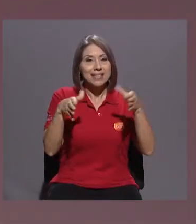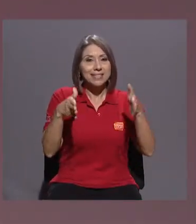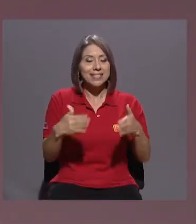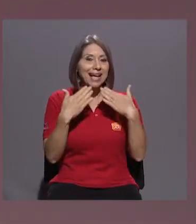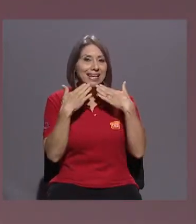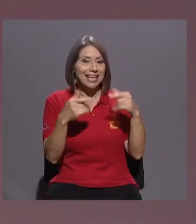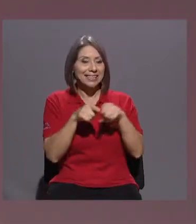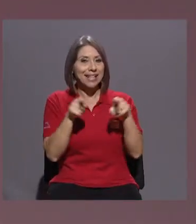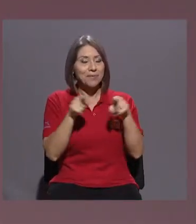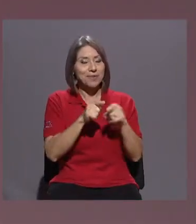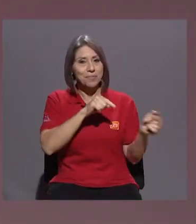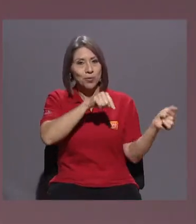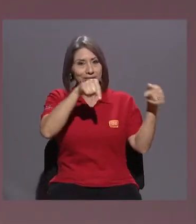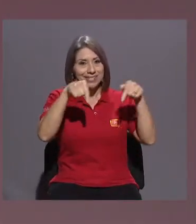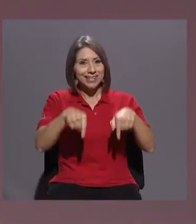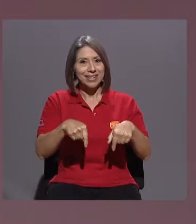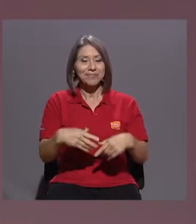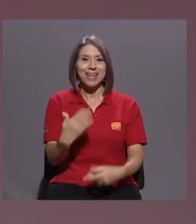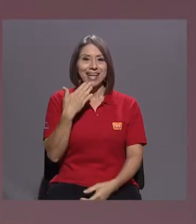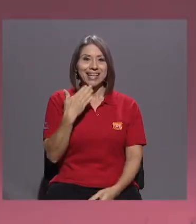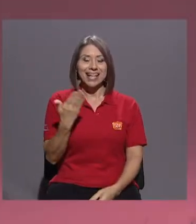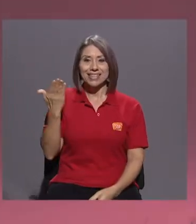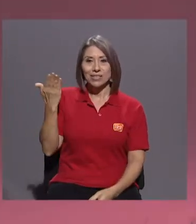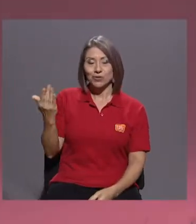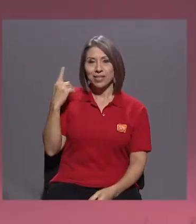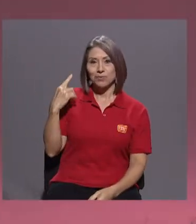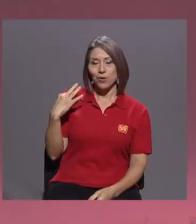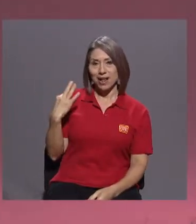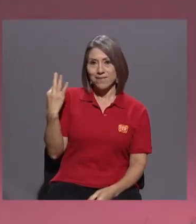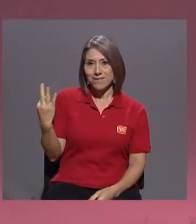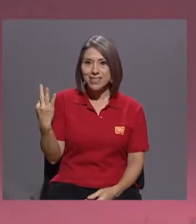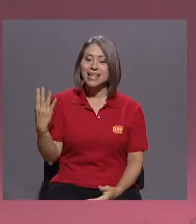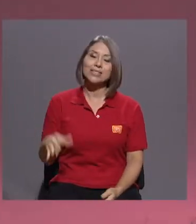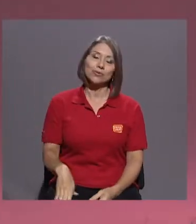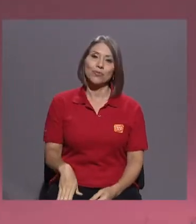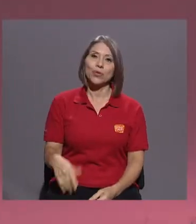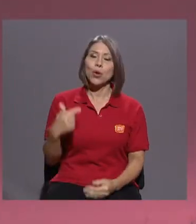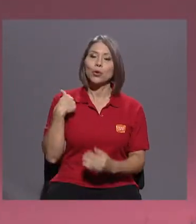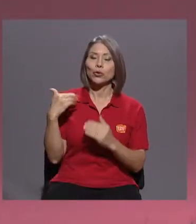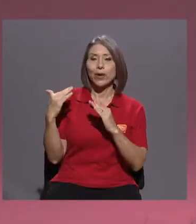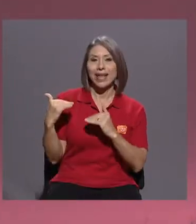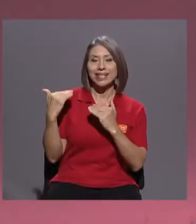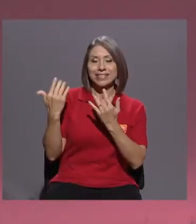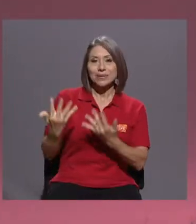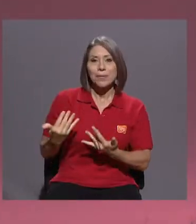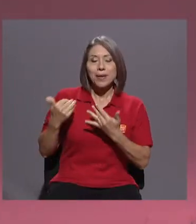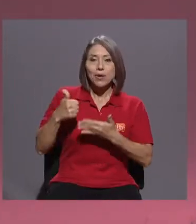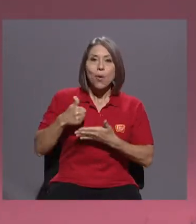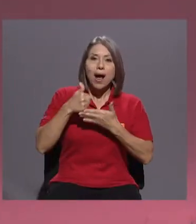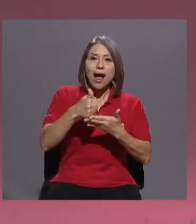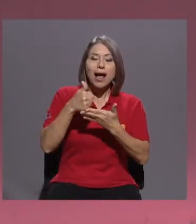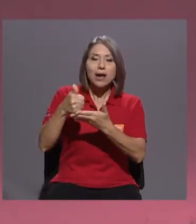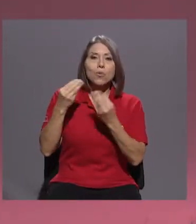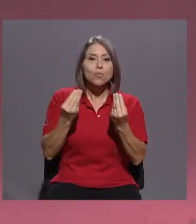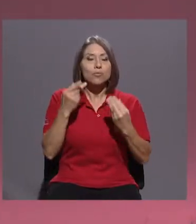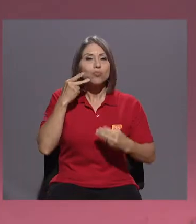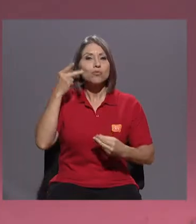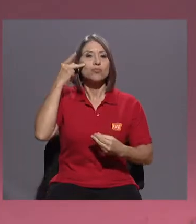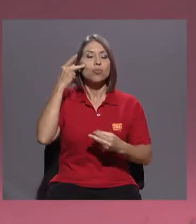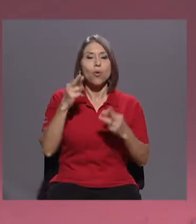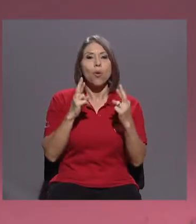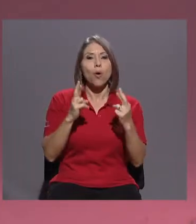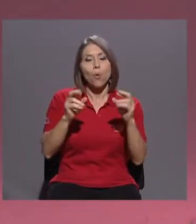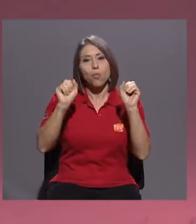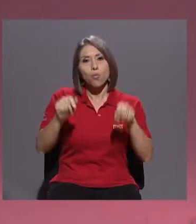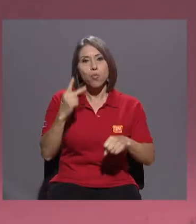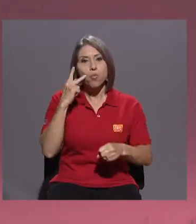gracias Patricia También por estar Muchas gracias a ustedes Por la invitación Y espero Ayudar a muchos padres Que